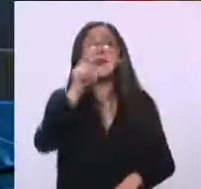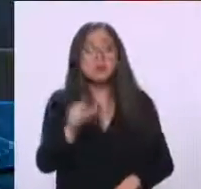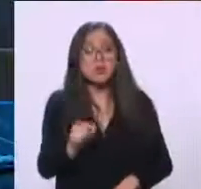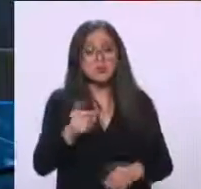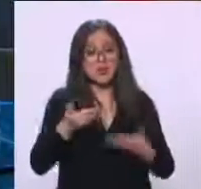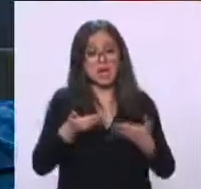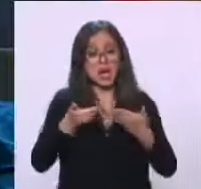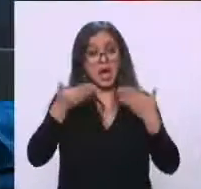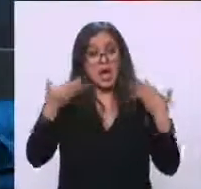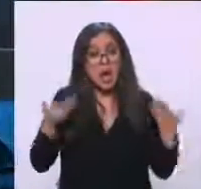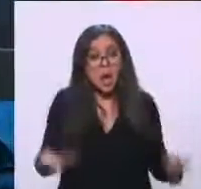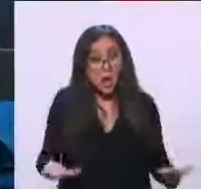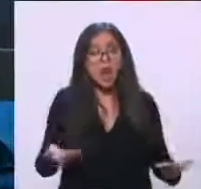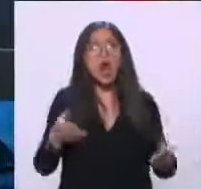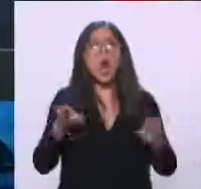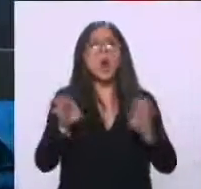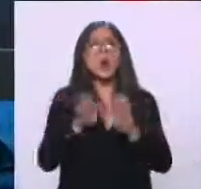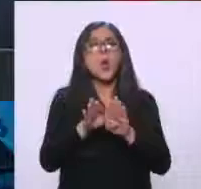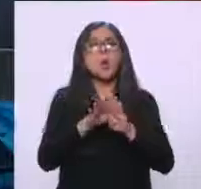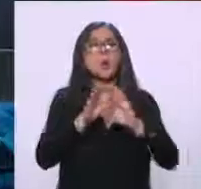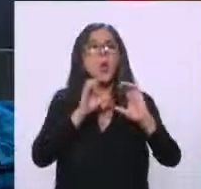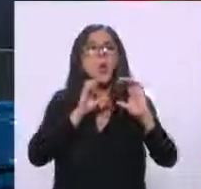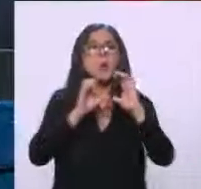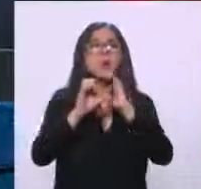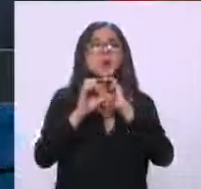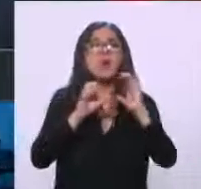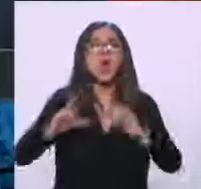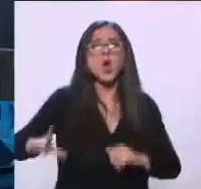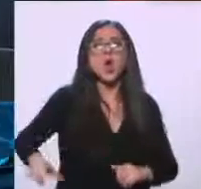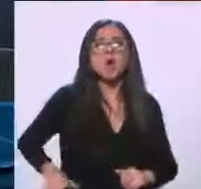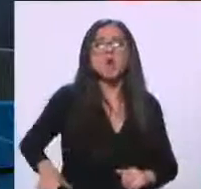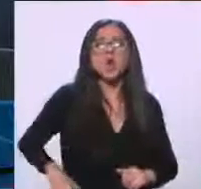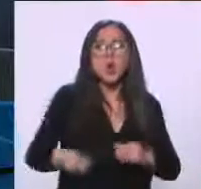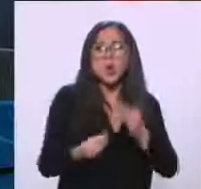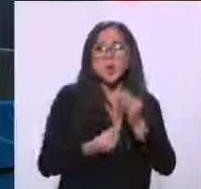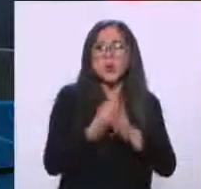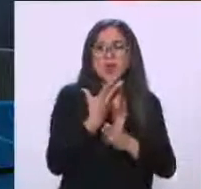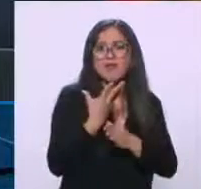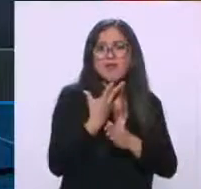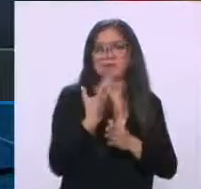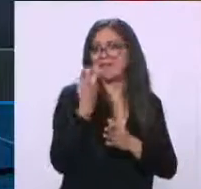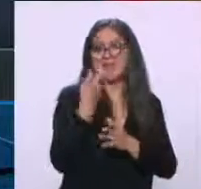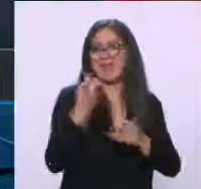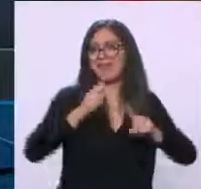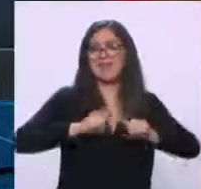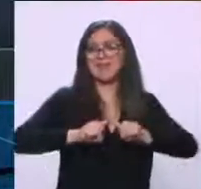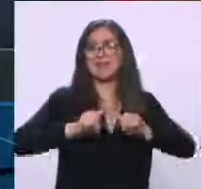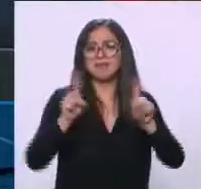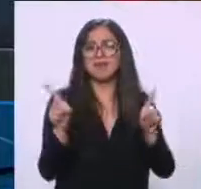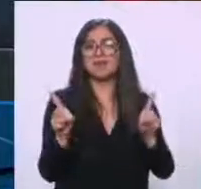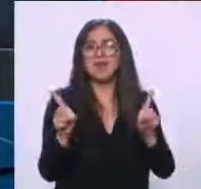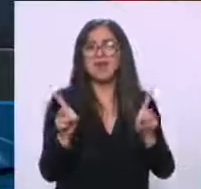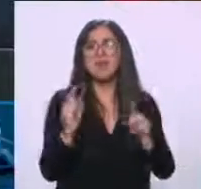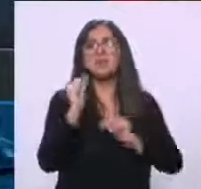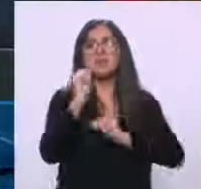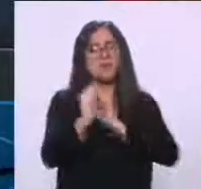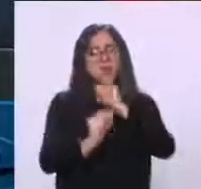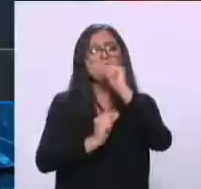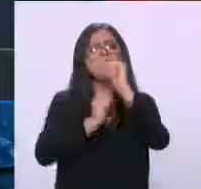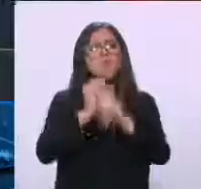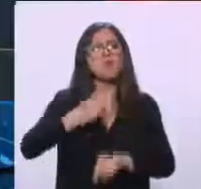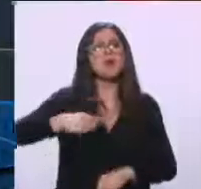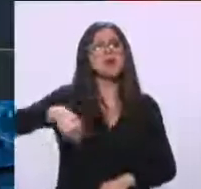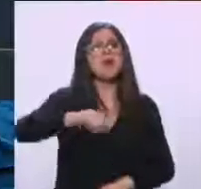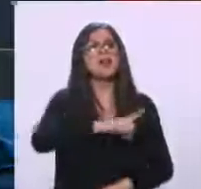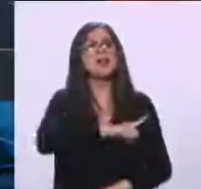a la relación actual, hay un abismo de diferencia, ¿no? Entonces, esto sí hay que considerarlo, porque finalmente,